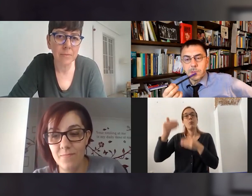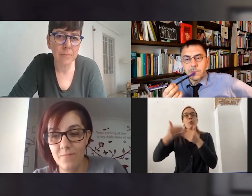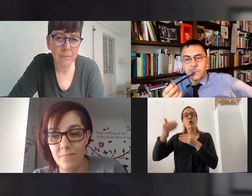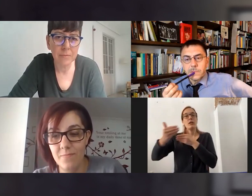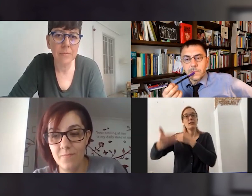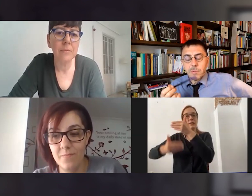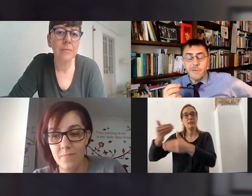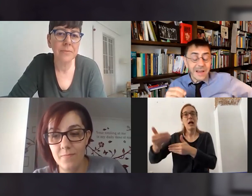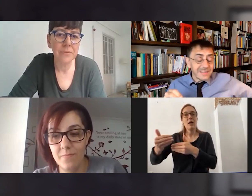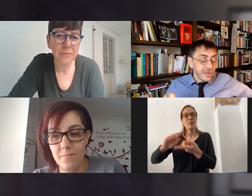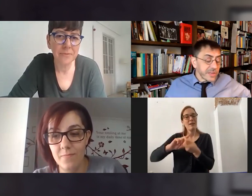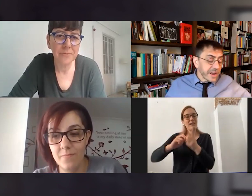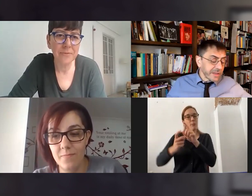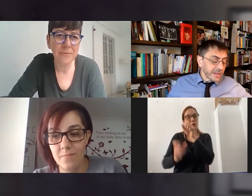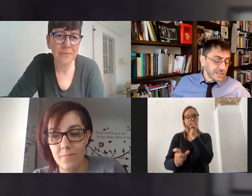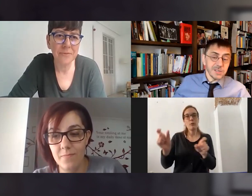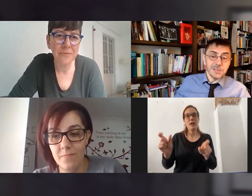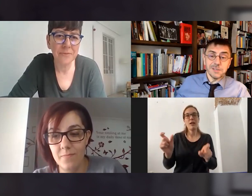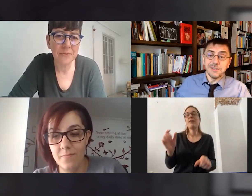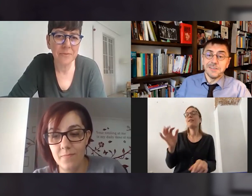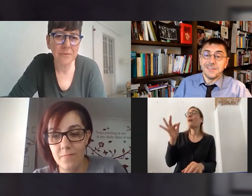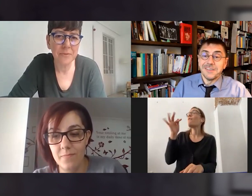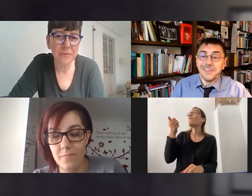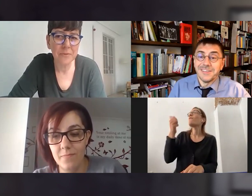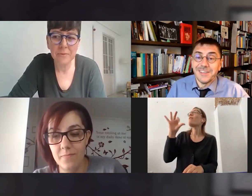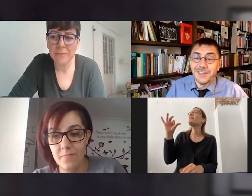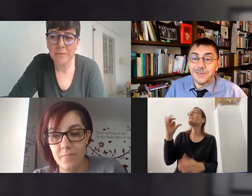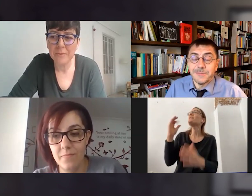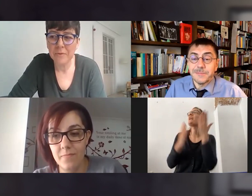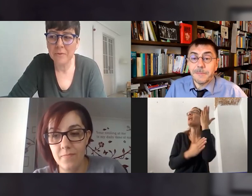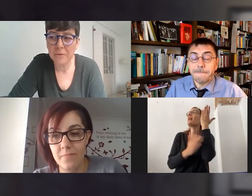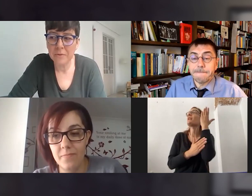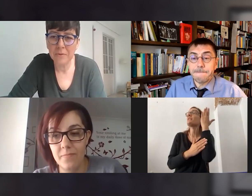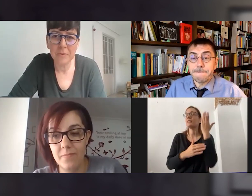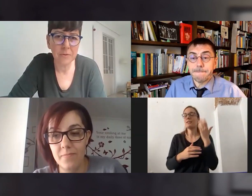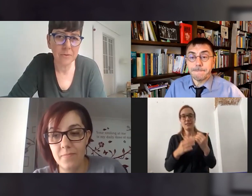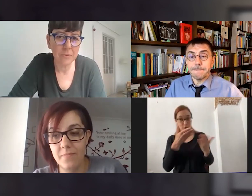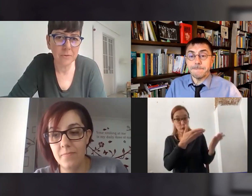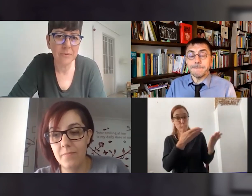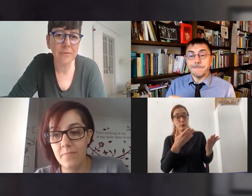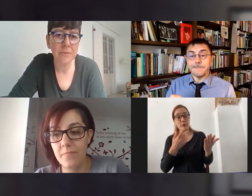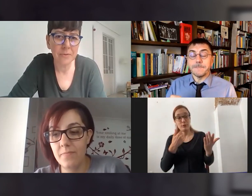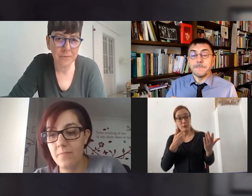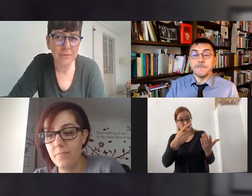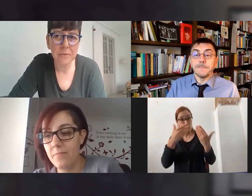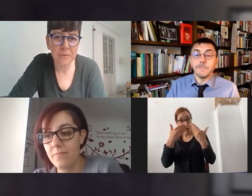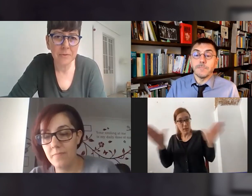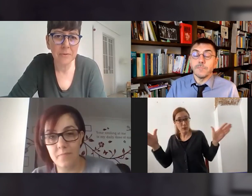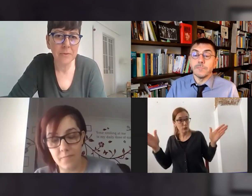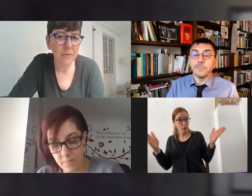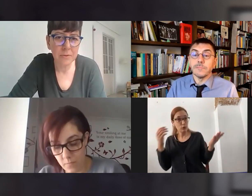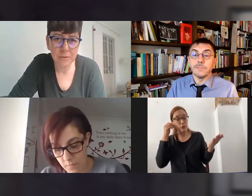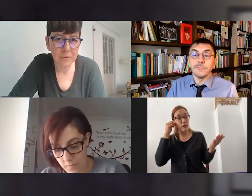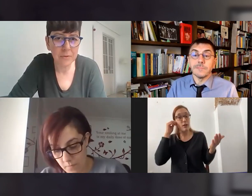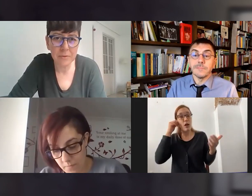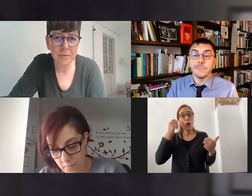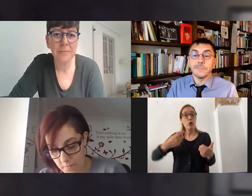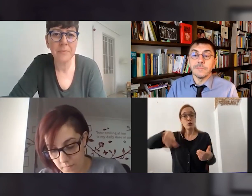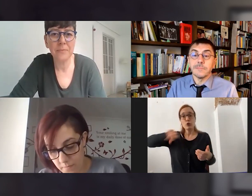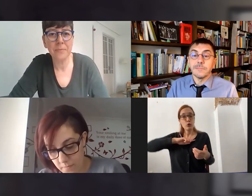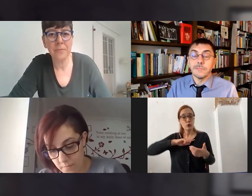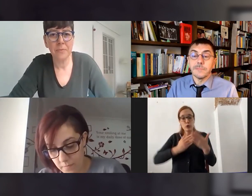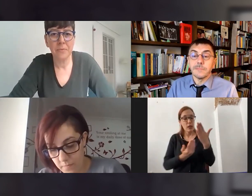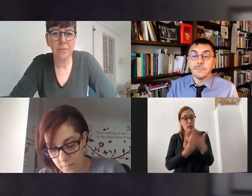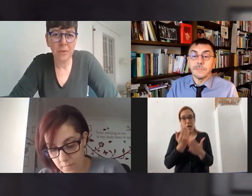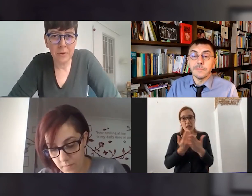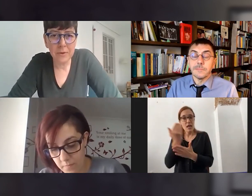que necesita España. Una FAES de izquierda. Una FAES de izquierda, sí, digámoslo abiertamente. Nosotros en el día a día, en el fragor de